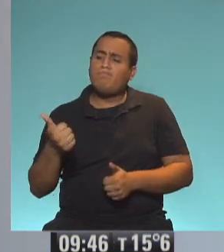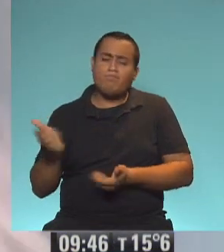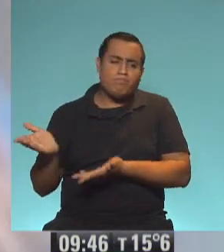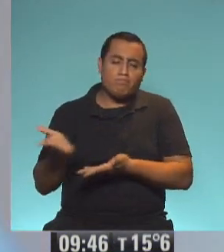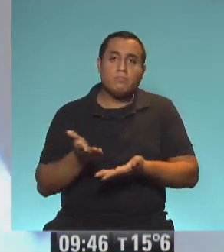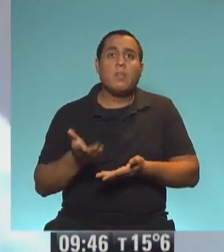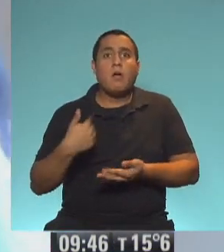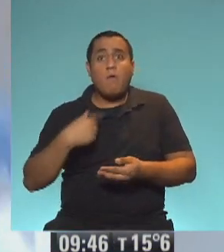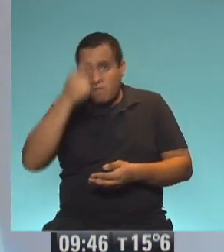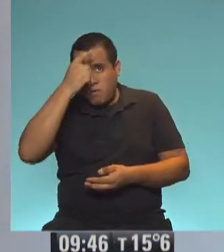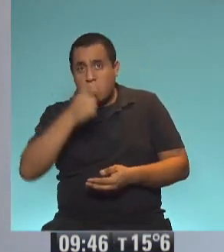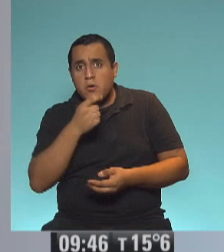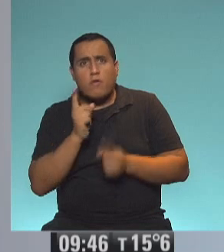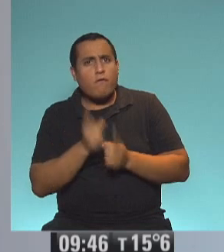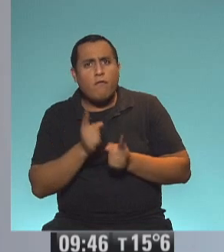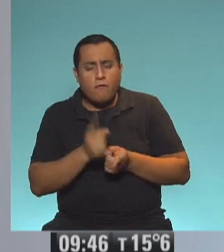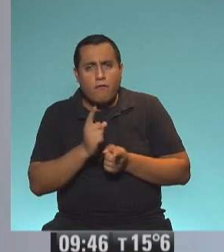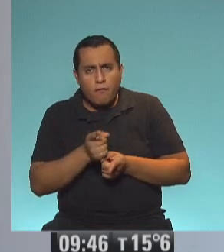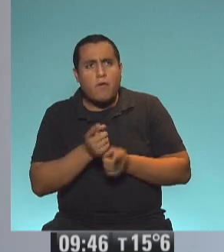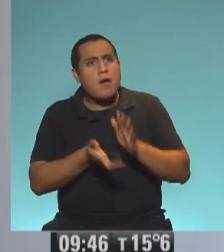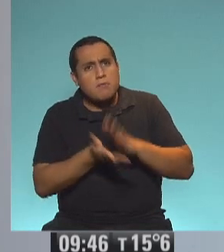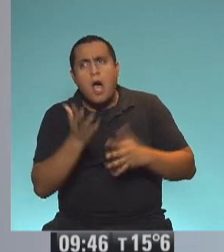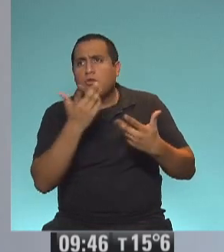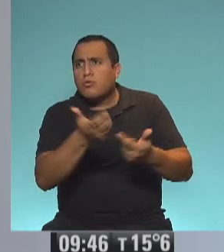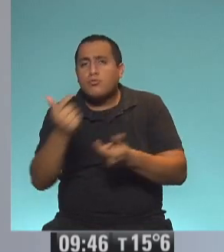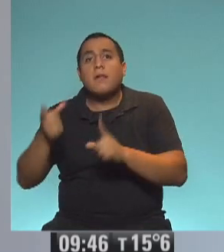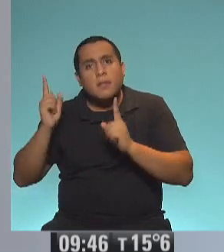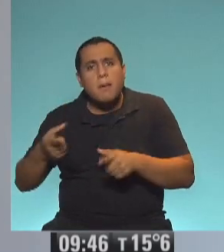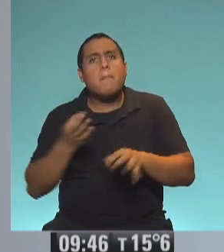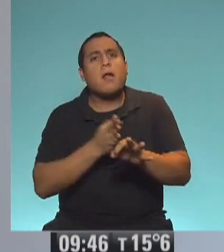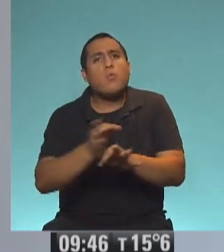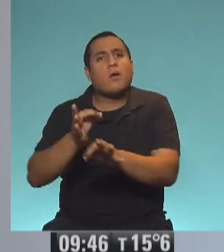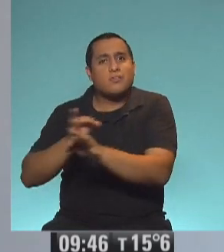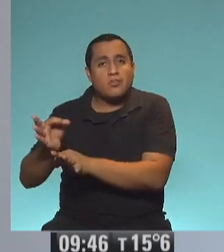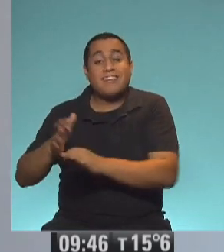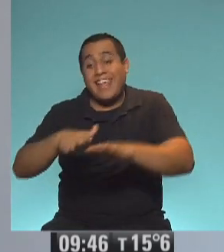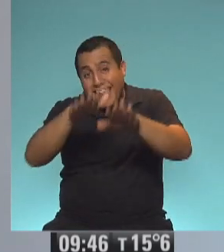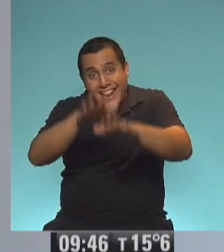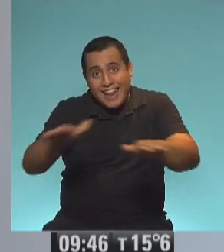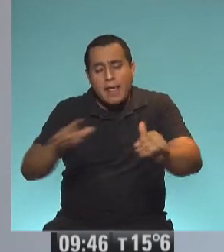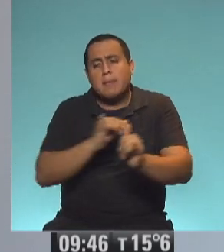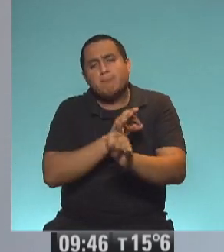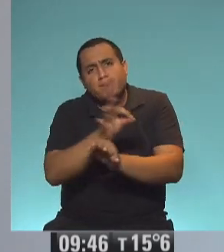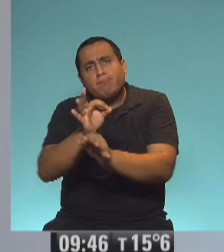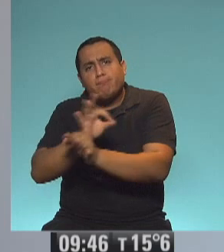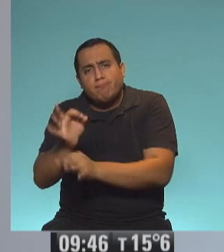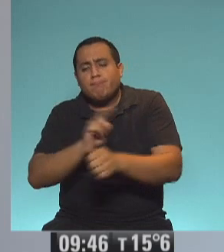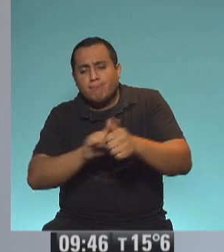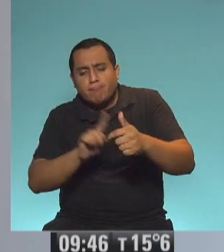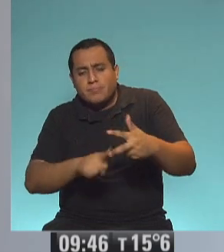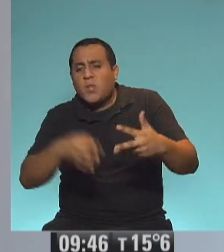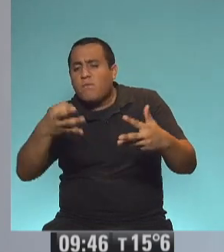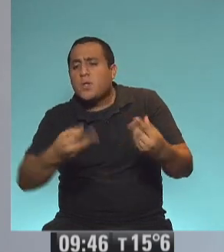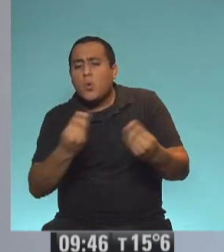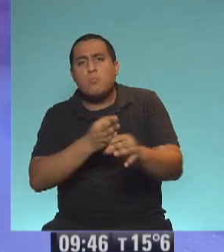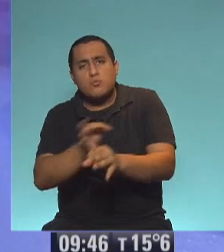bombero activo, o sea, salir, sino también para educar. Esto de transmitirle a los niños los valores a través de la elección de